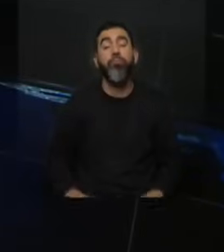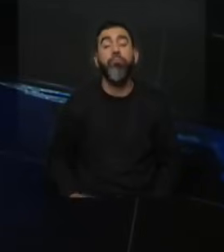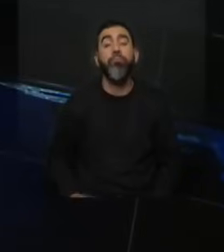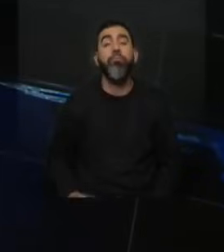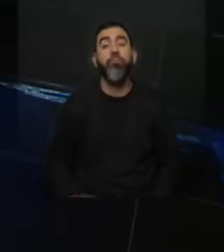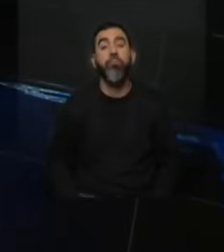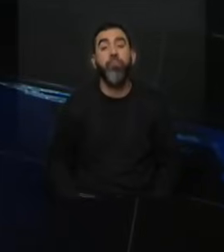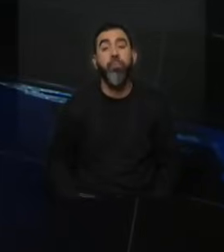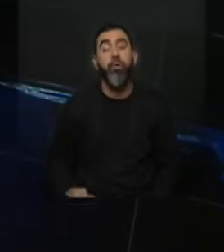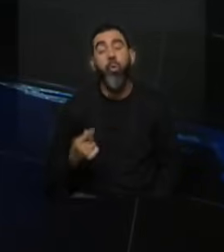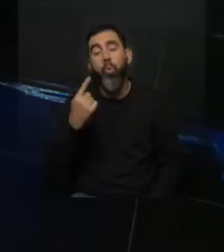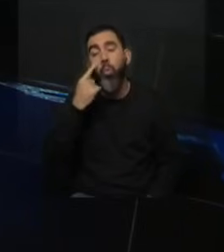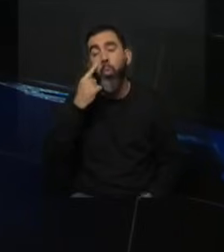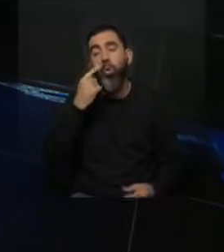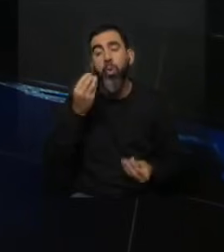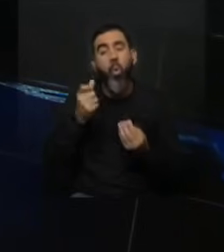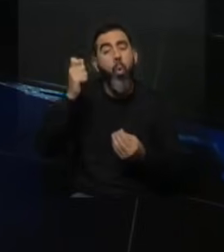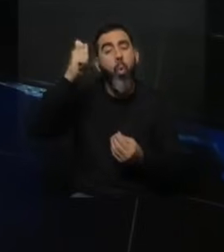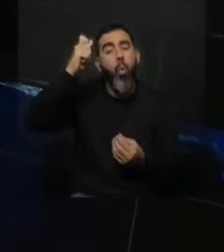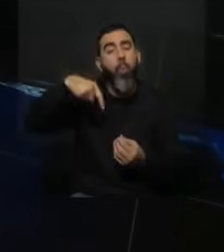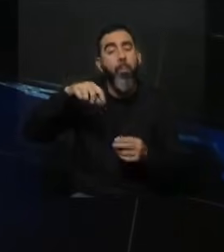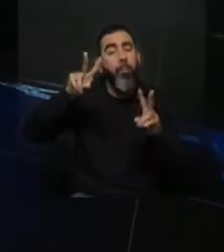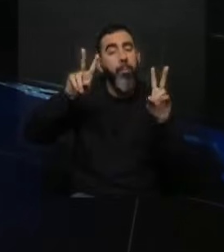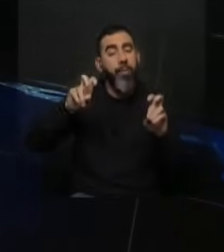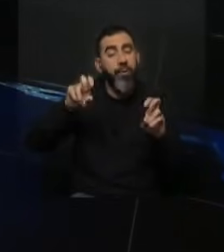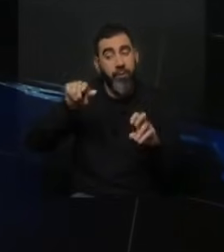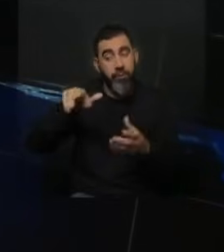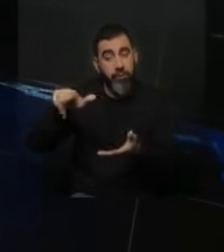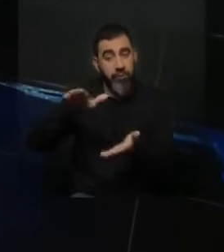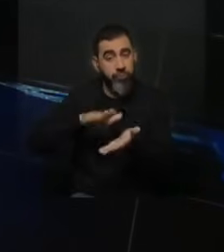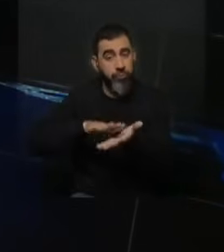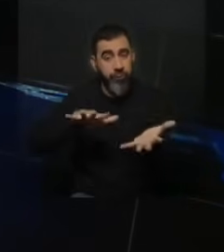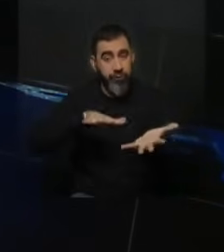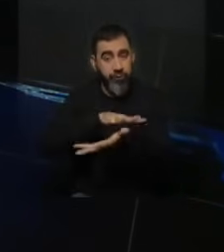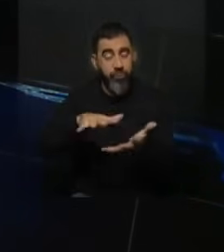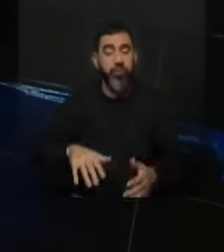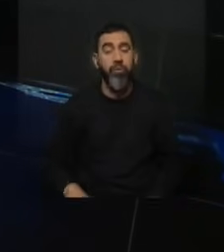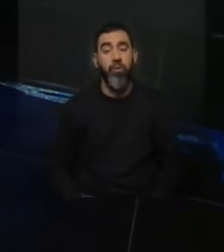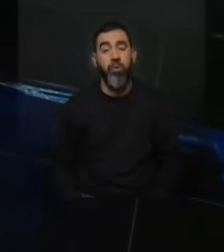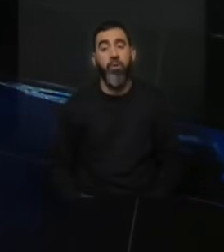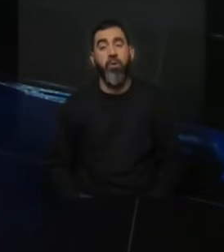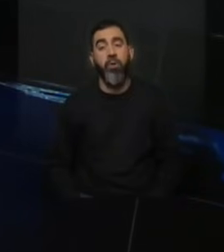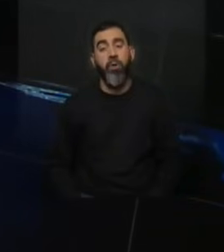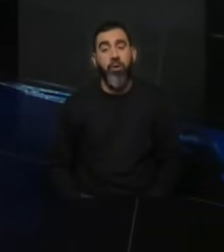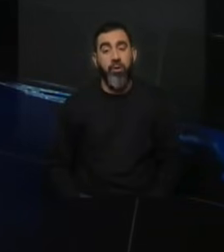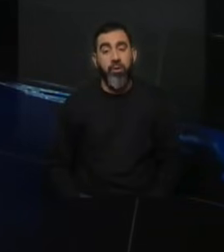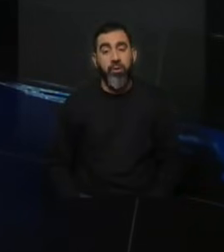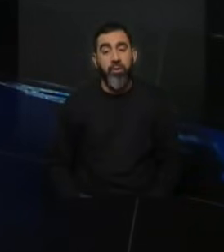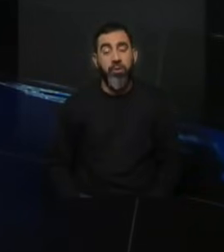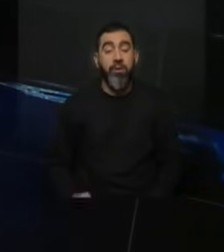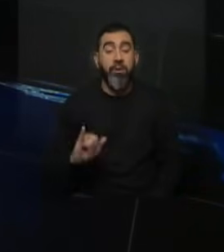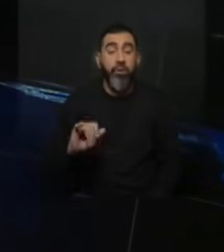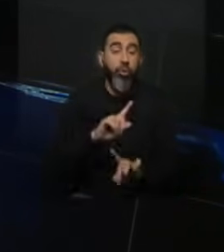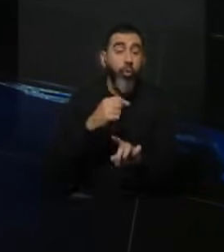bueno conocer este bueno Cuál es su visión a propósito de la eventual violación de la